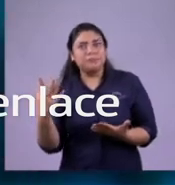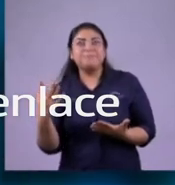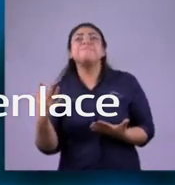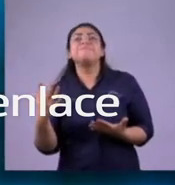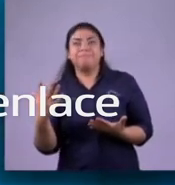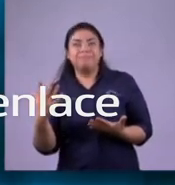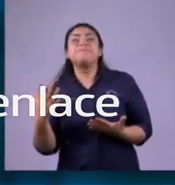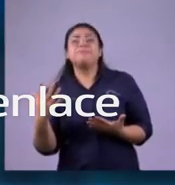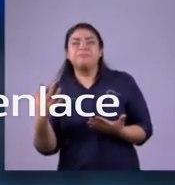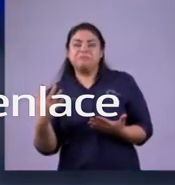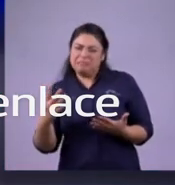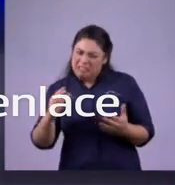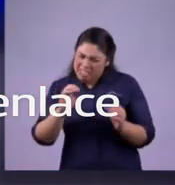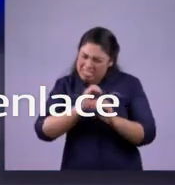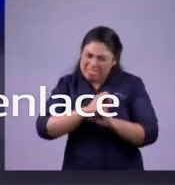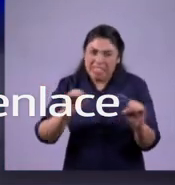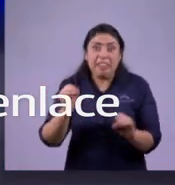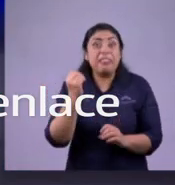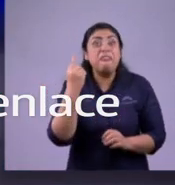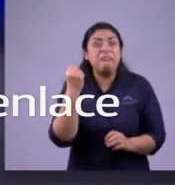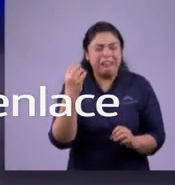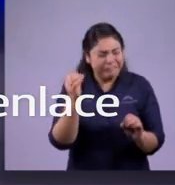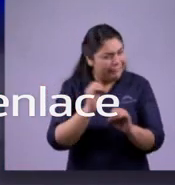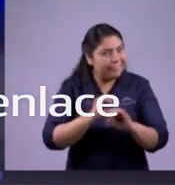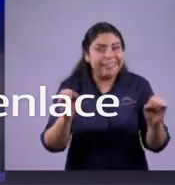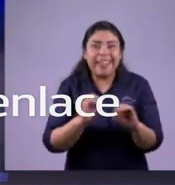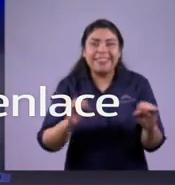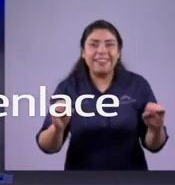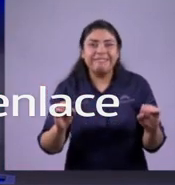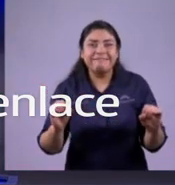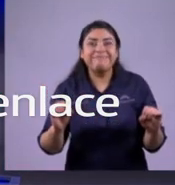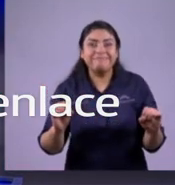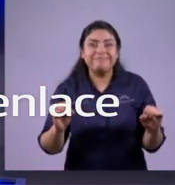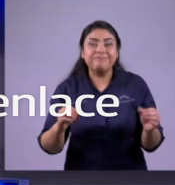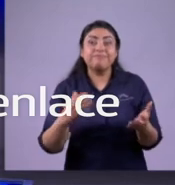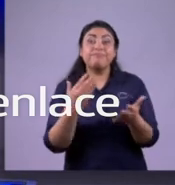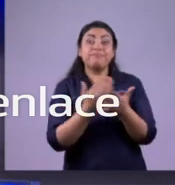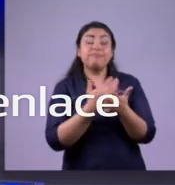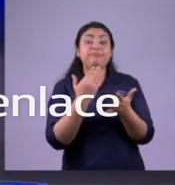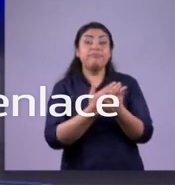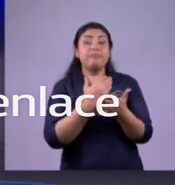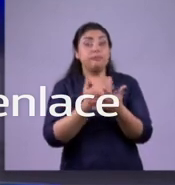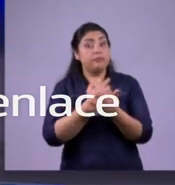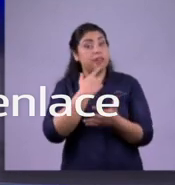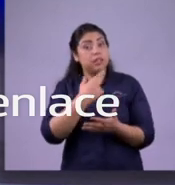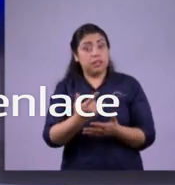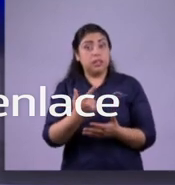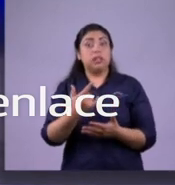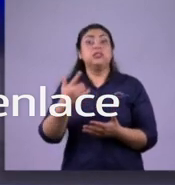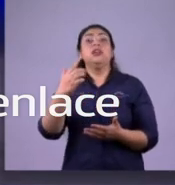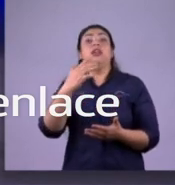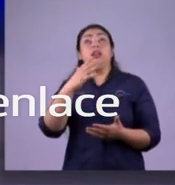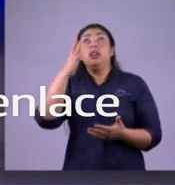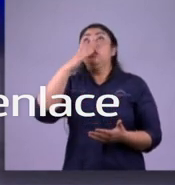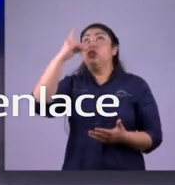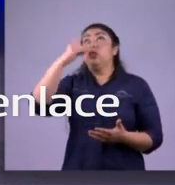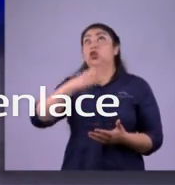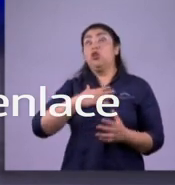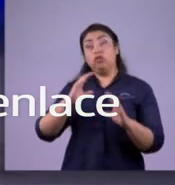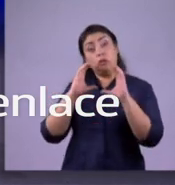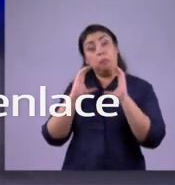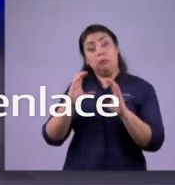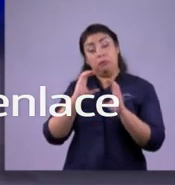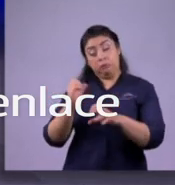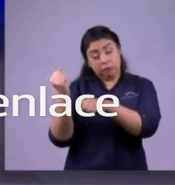no me va a faltar la escritura no dice jehová es mi pastor nada me faltará mientras tenga trabajo me den aumento el salario